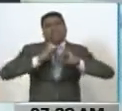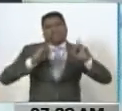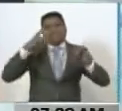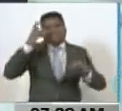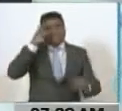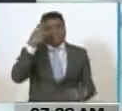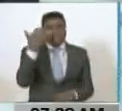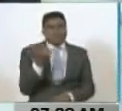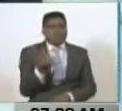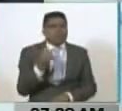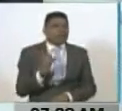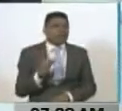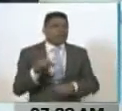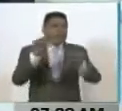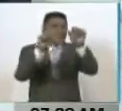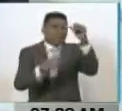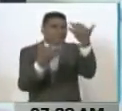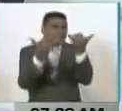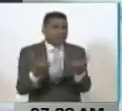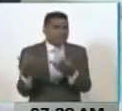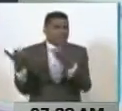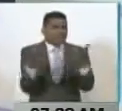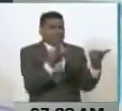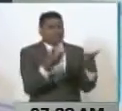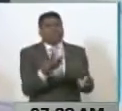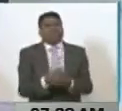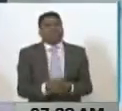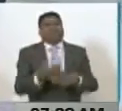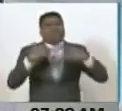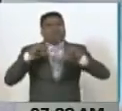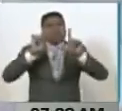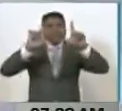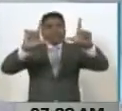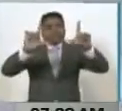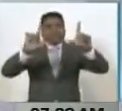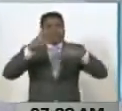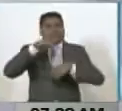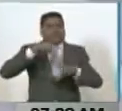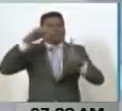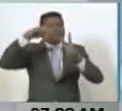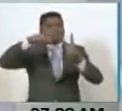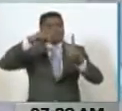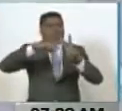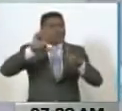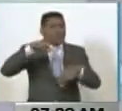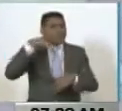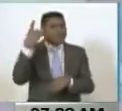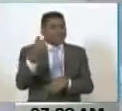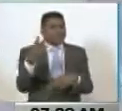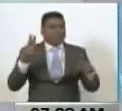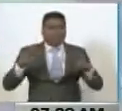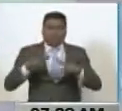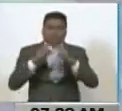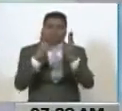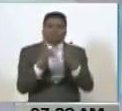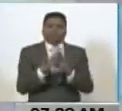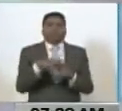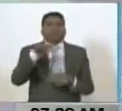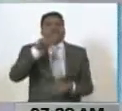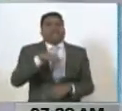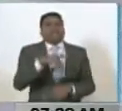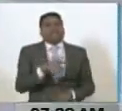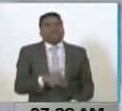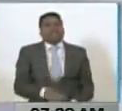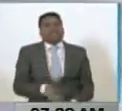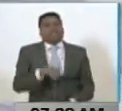hoy la pauta de hoy, invitándoles a continuar con la programación que les ofrece Venezolana de Televisión, y mañana nuevamente estaremos en otra emisión